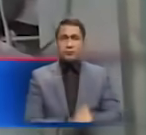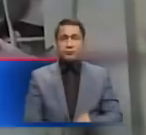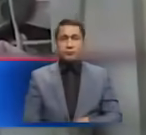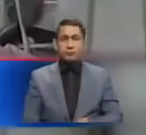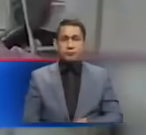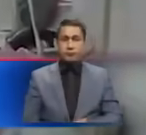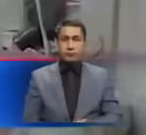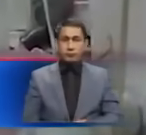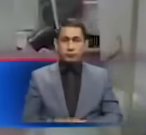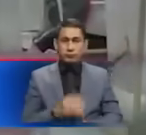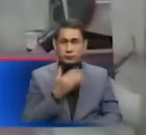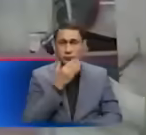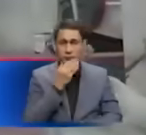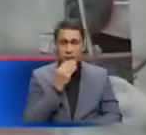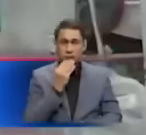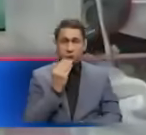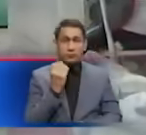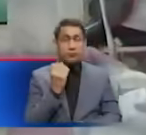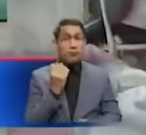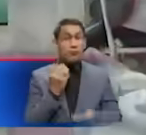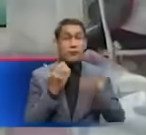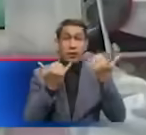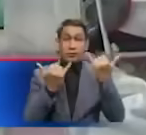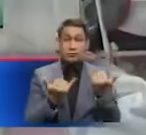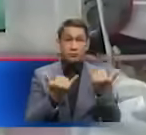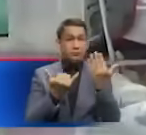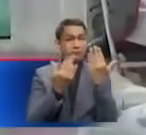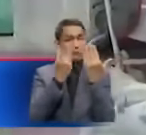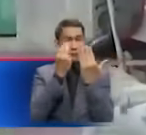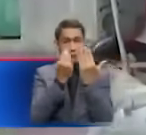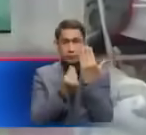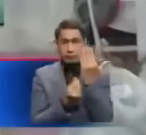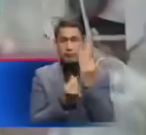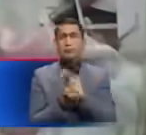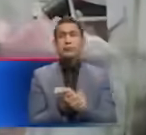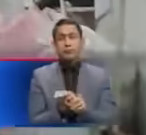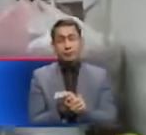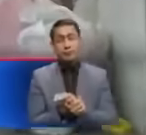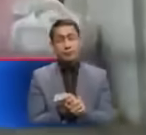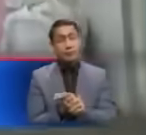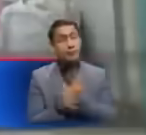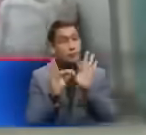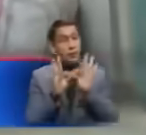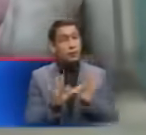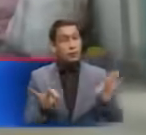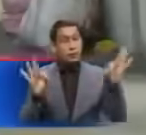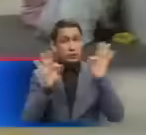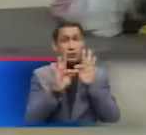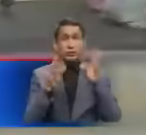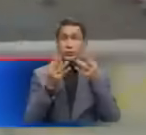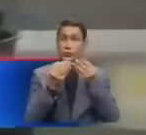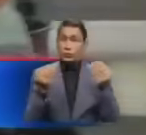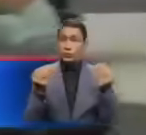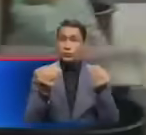sin el hecho de abusar de precios, ni mucho menos. Muchísimas gracias, una de las recomendaciones, sobre todo para las amas de casa, de